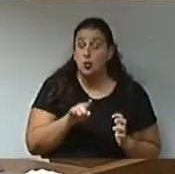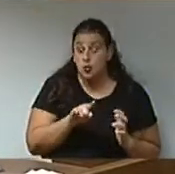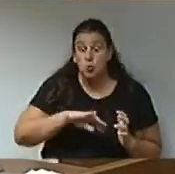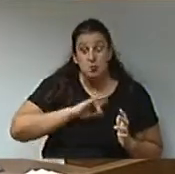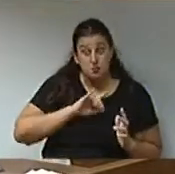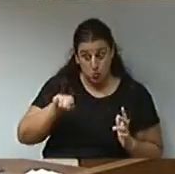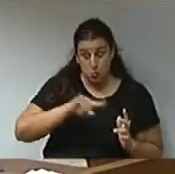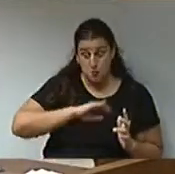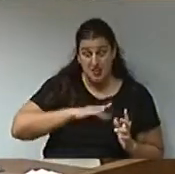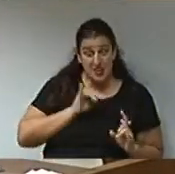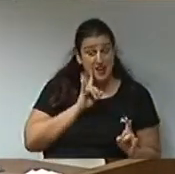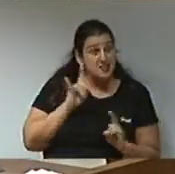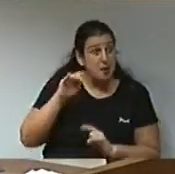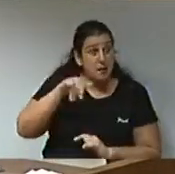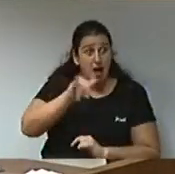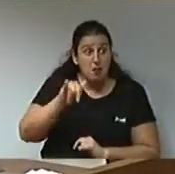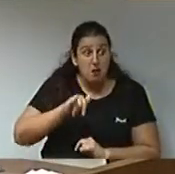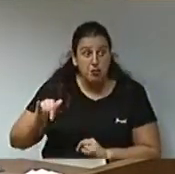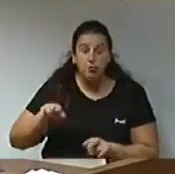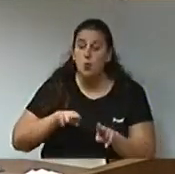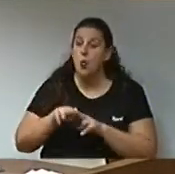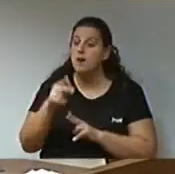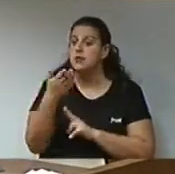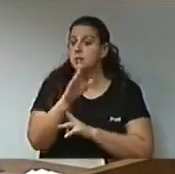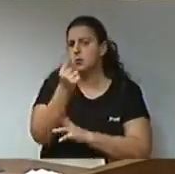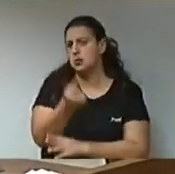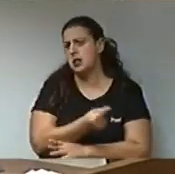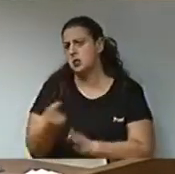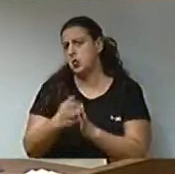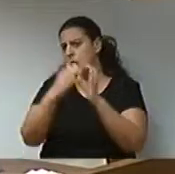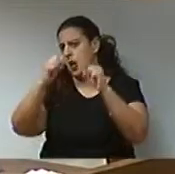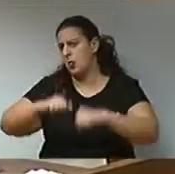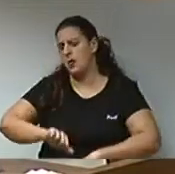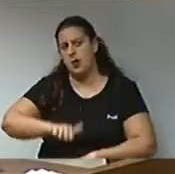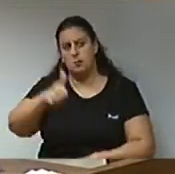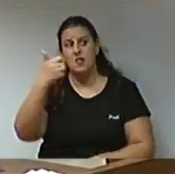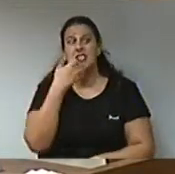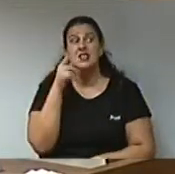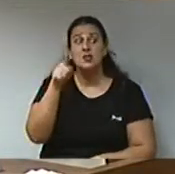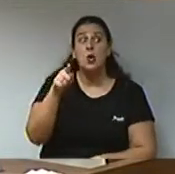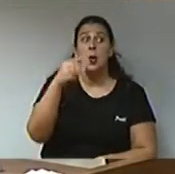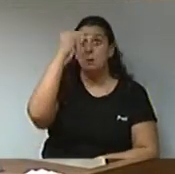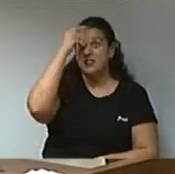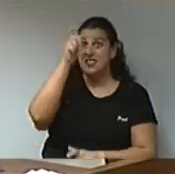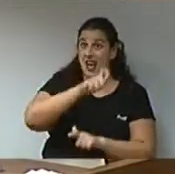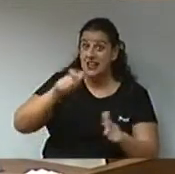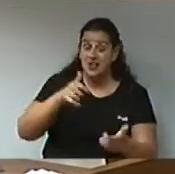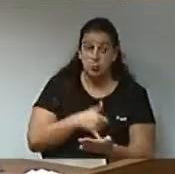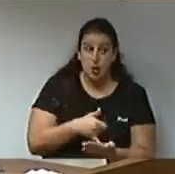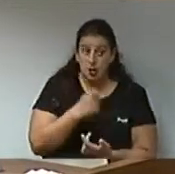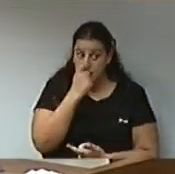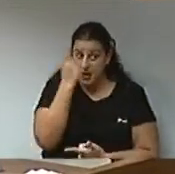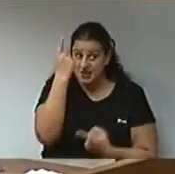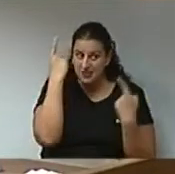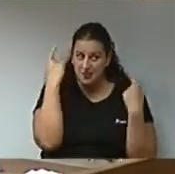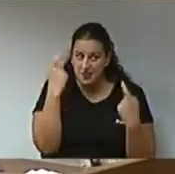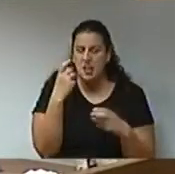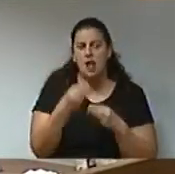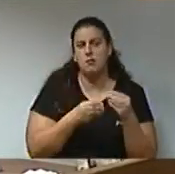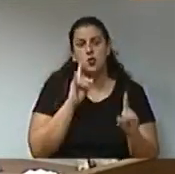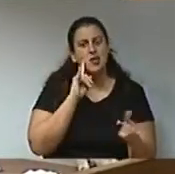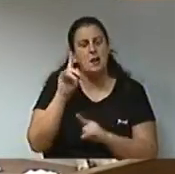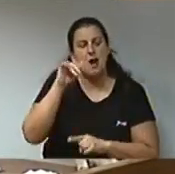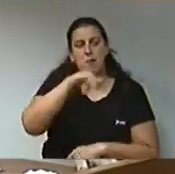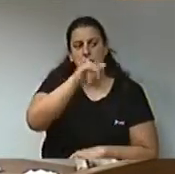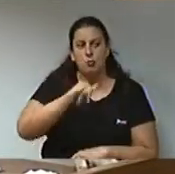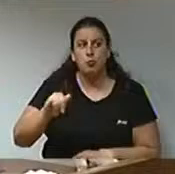jueves tenemos una propuesta de resolución acordada y aprobada. Si realmente piensa en la gente que más lo necesita, hágalo.